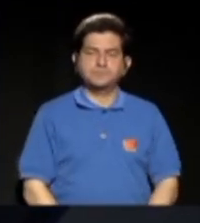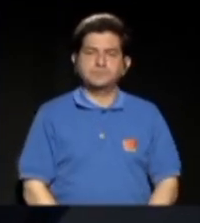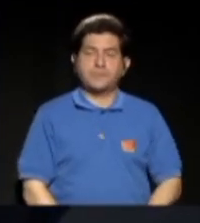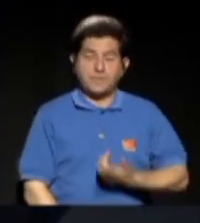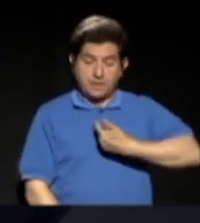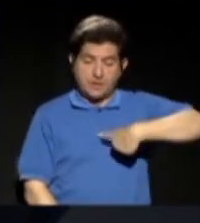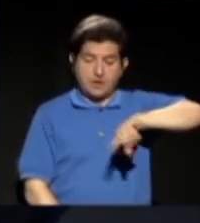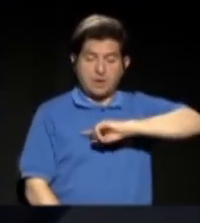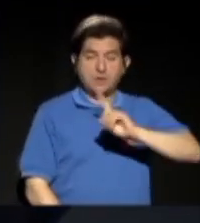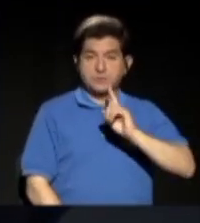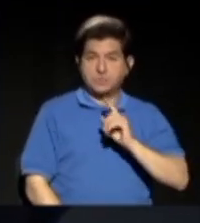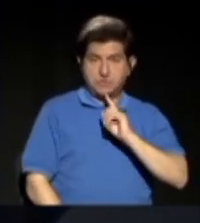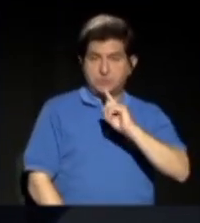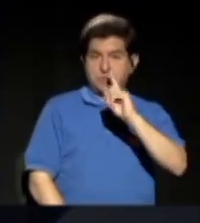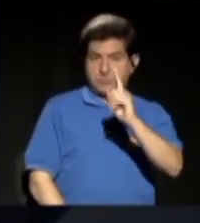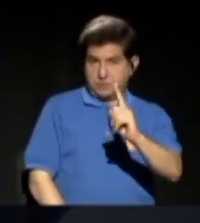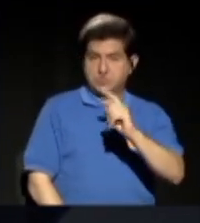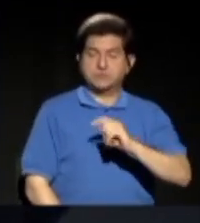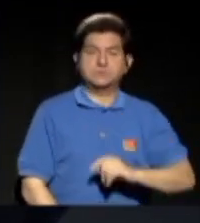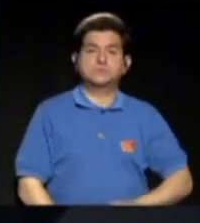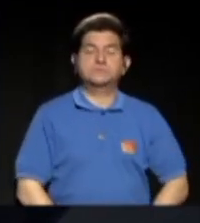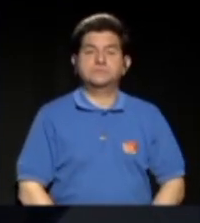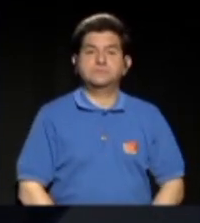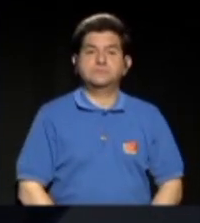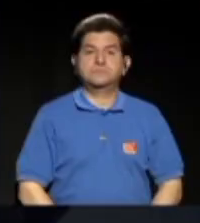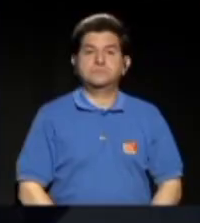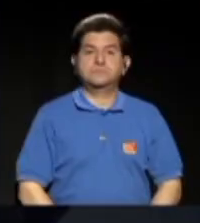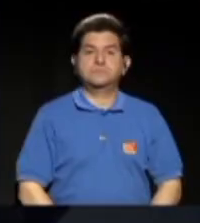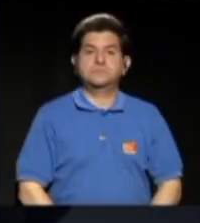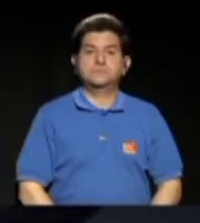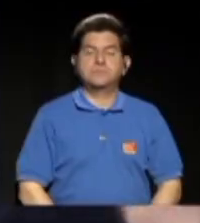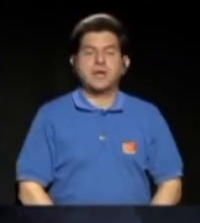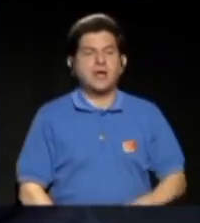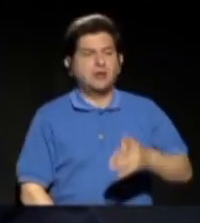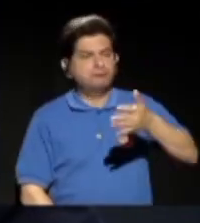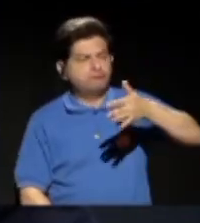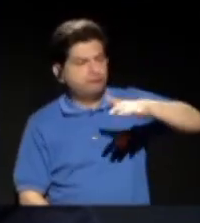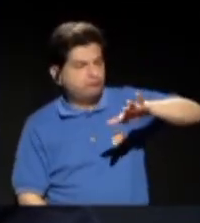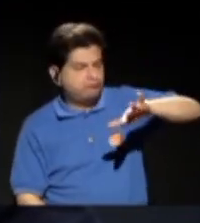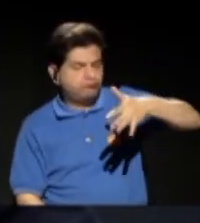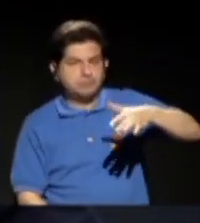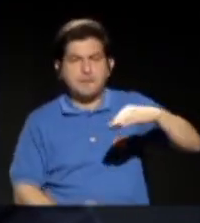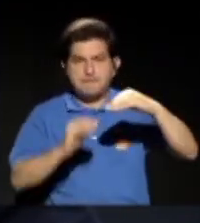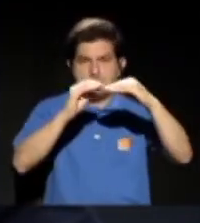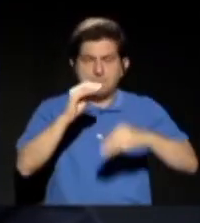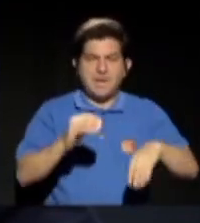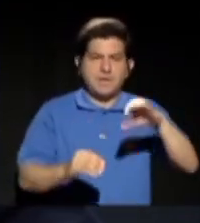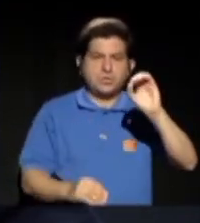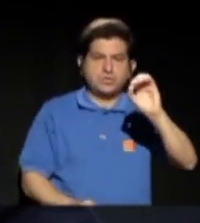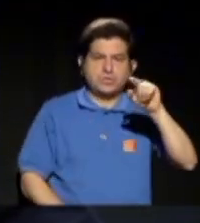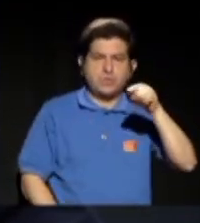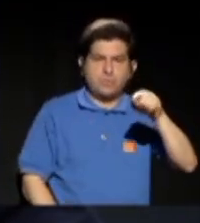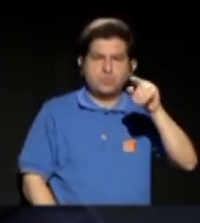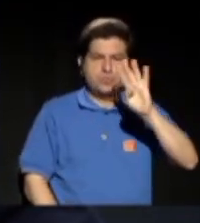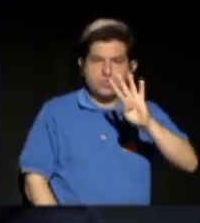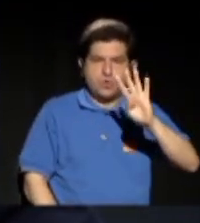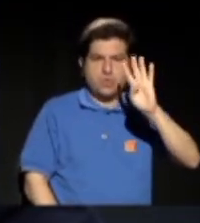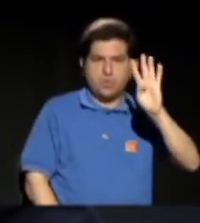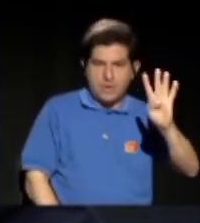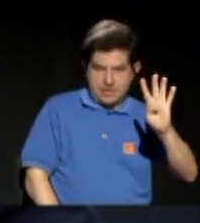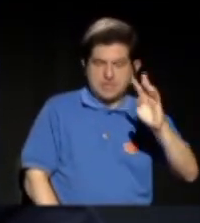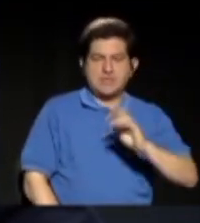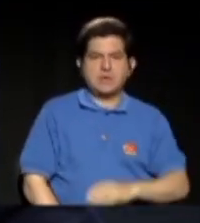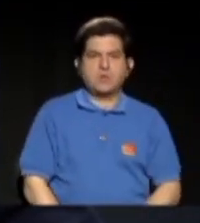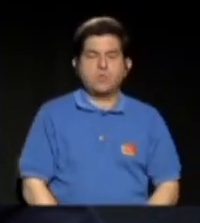tenemos que decir que el aproximadamente menos 0.44